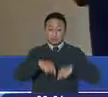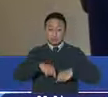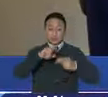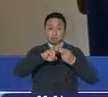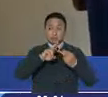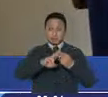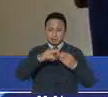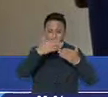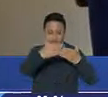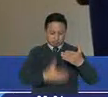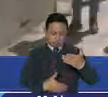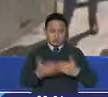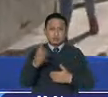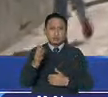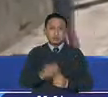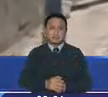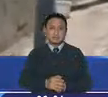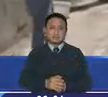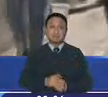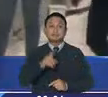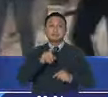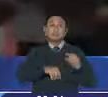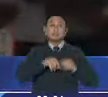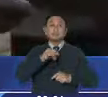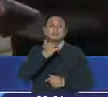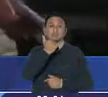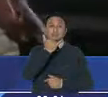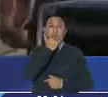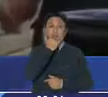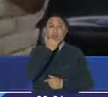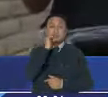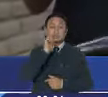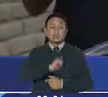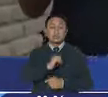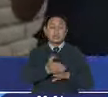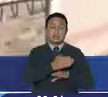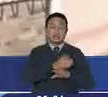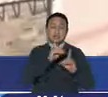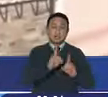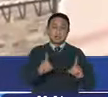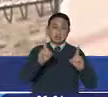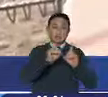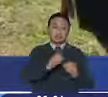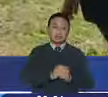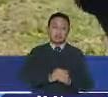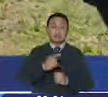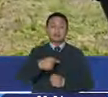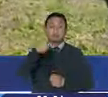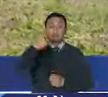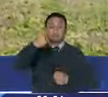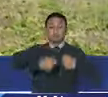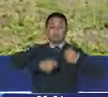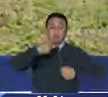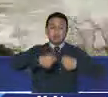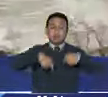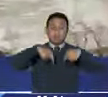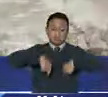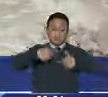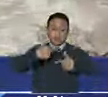cartografía de 2019. Algunos errores por parte del levantamiento de información. En el mes de mayo próximo se conocerán